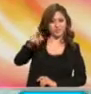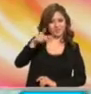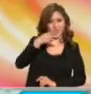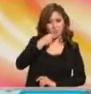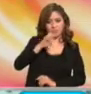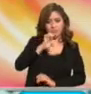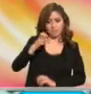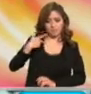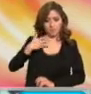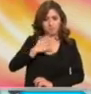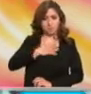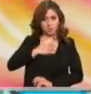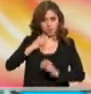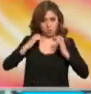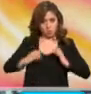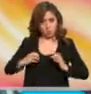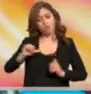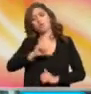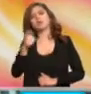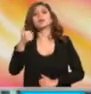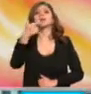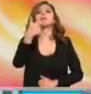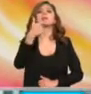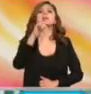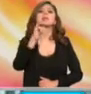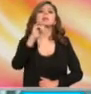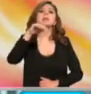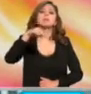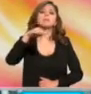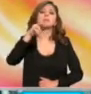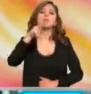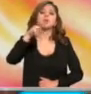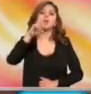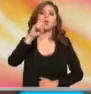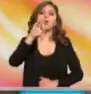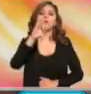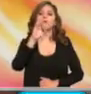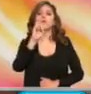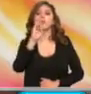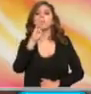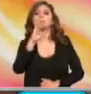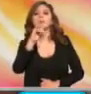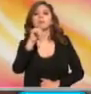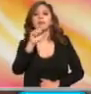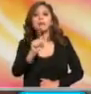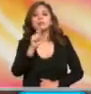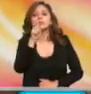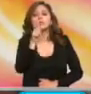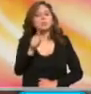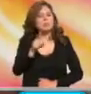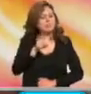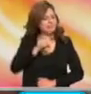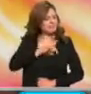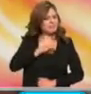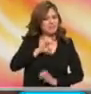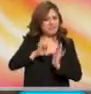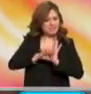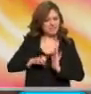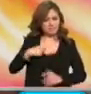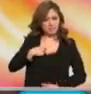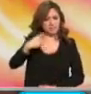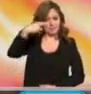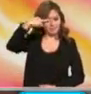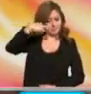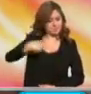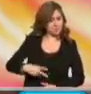incluso con el propio cuerpo hay otra cosa que se llama gimnofobia, y esta gimnofobia se refiere al estrés y al terror de ver el